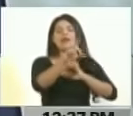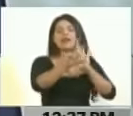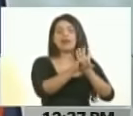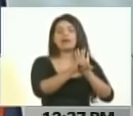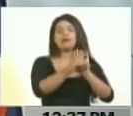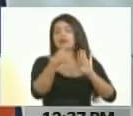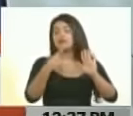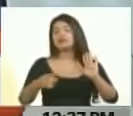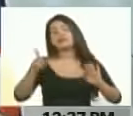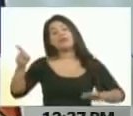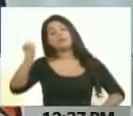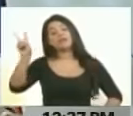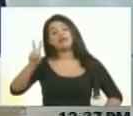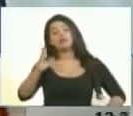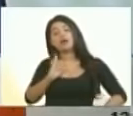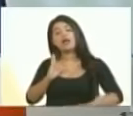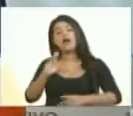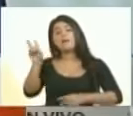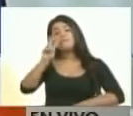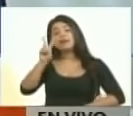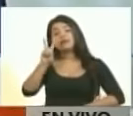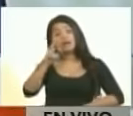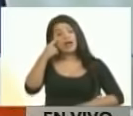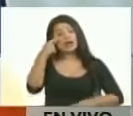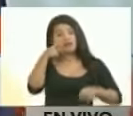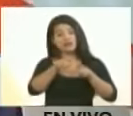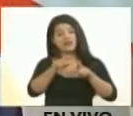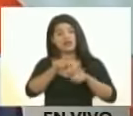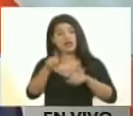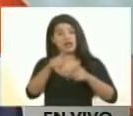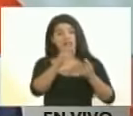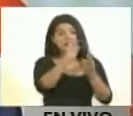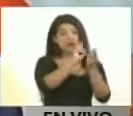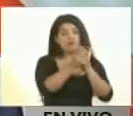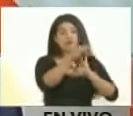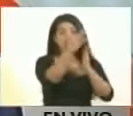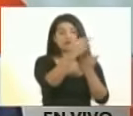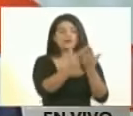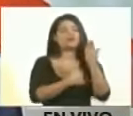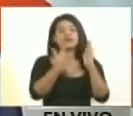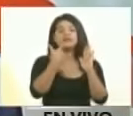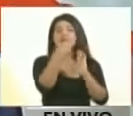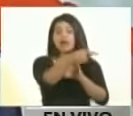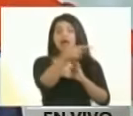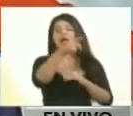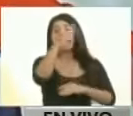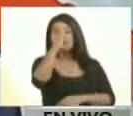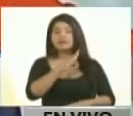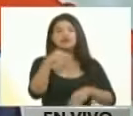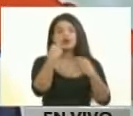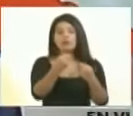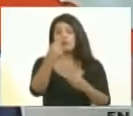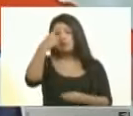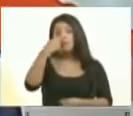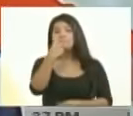años, impediría el aumento en los presupuestos, en la inversión social, en salud, en educación, en